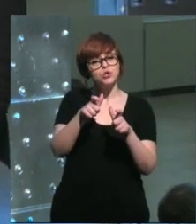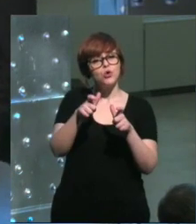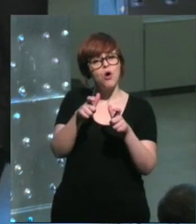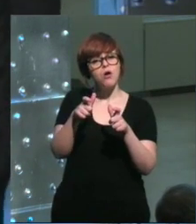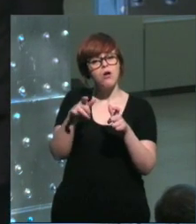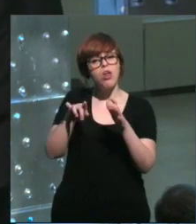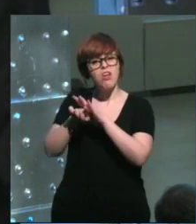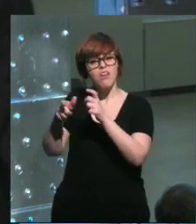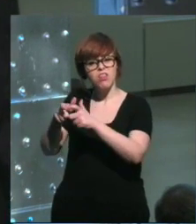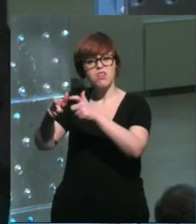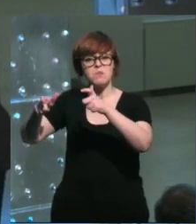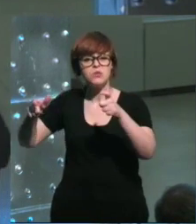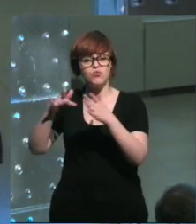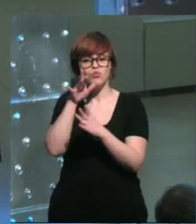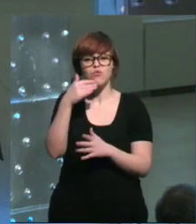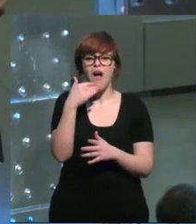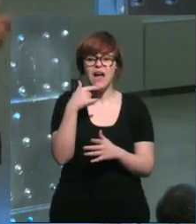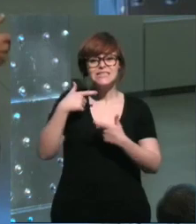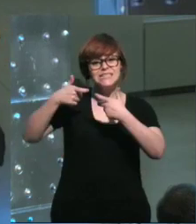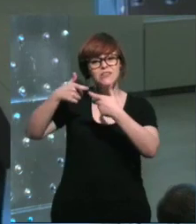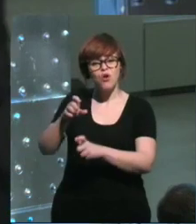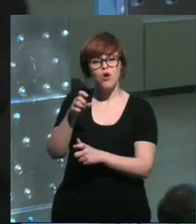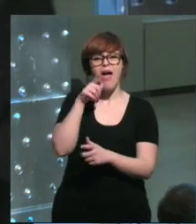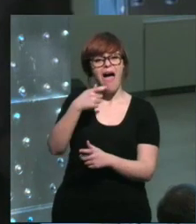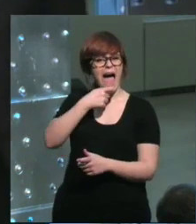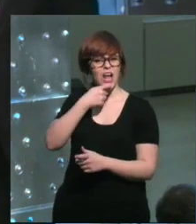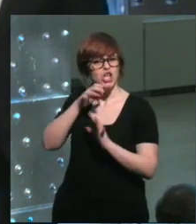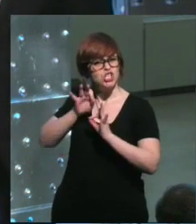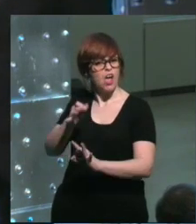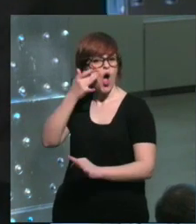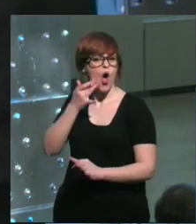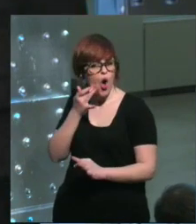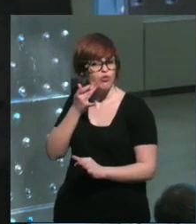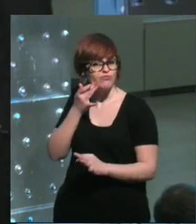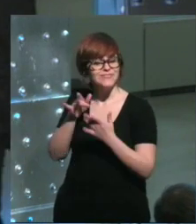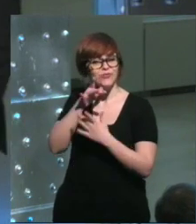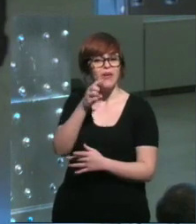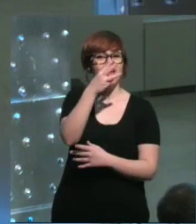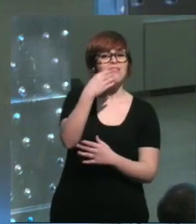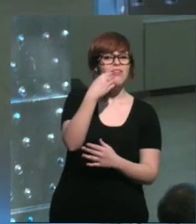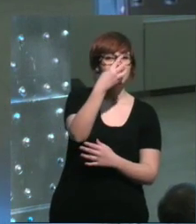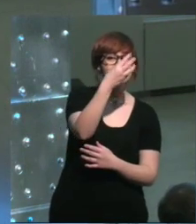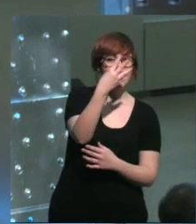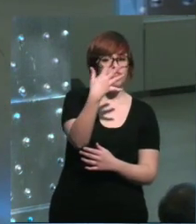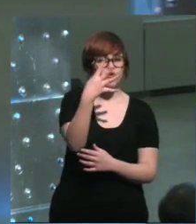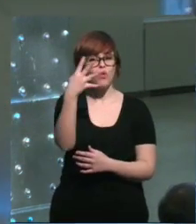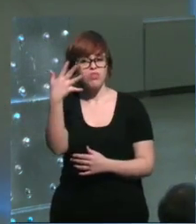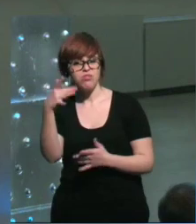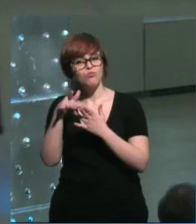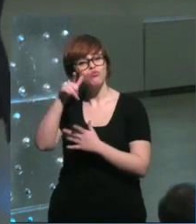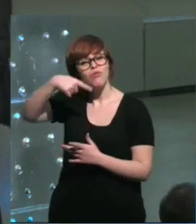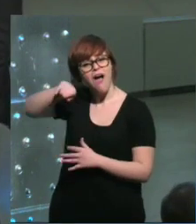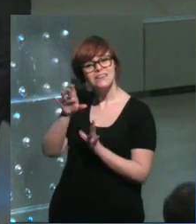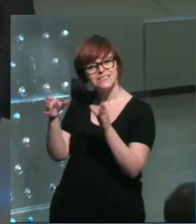el anglosajón entre 35 y 45 años, que es el sector de la base del país. Estados Unidos es un país